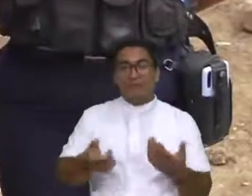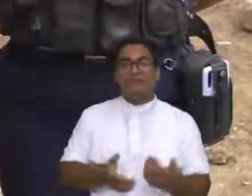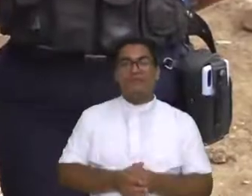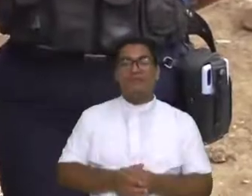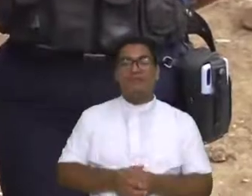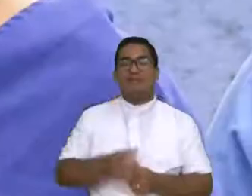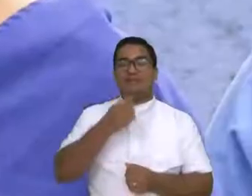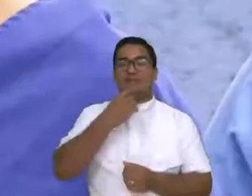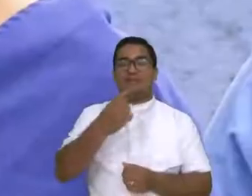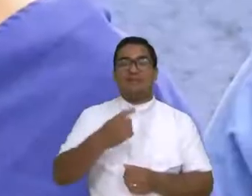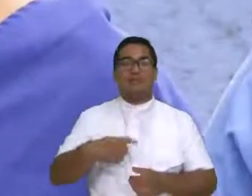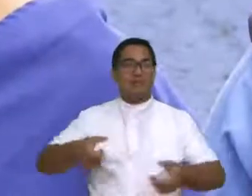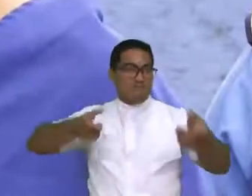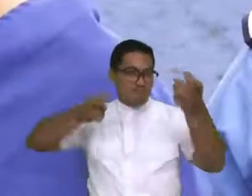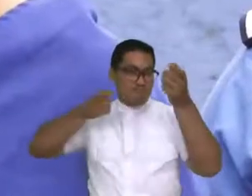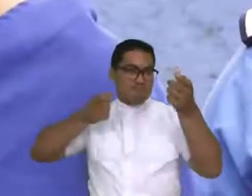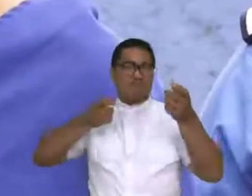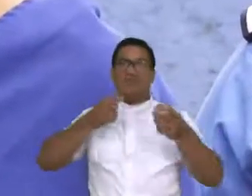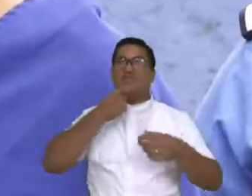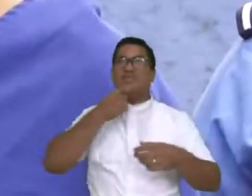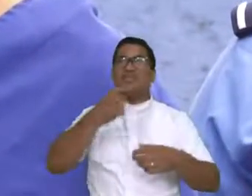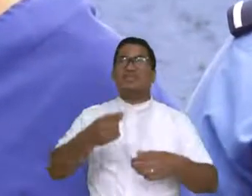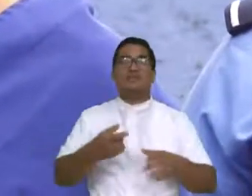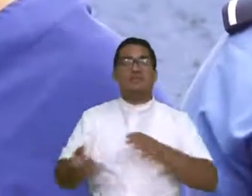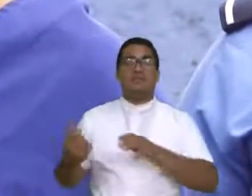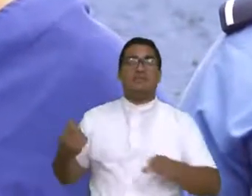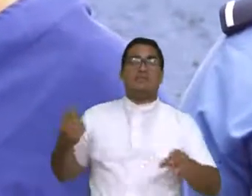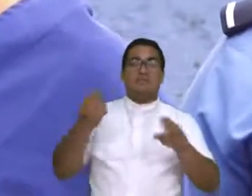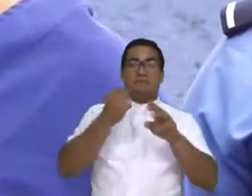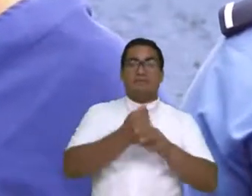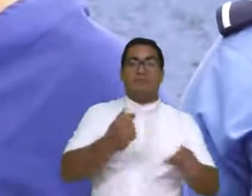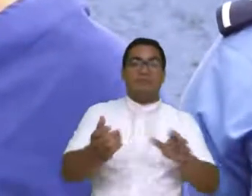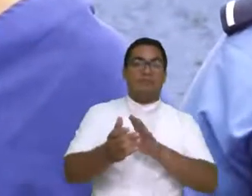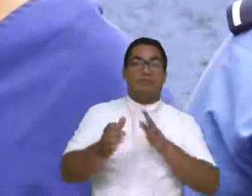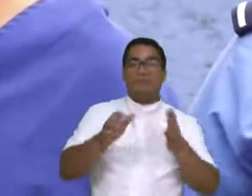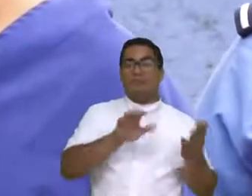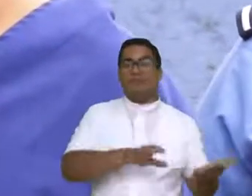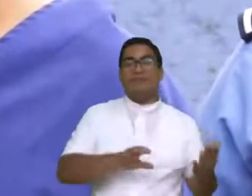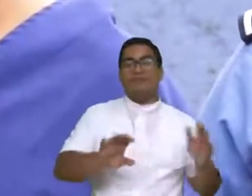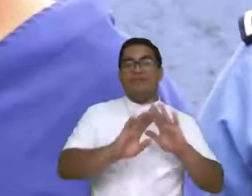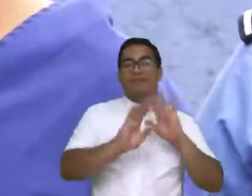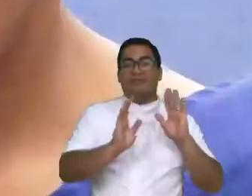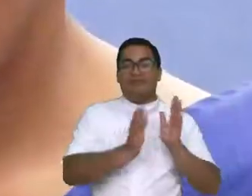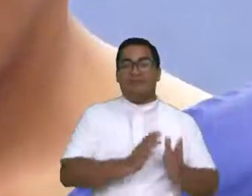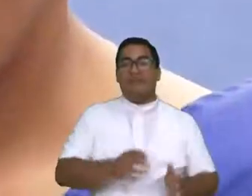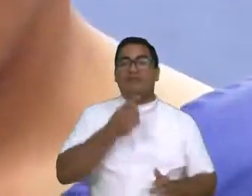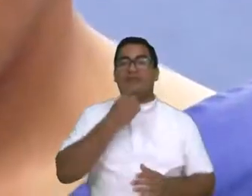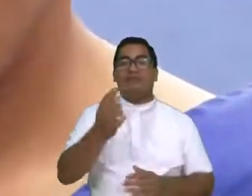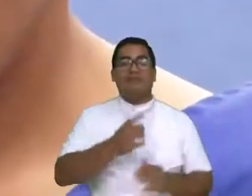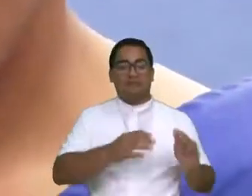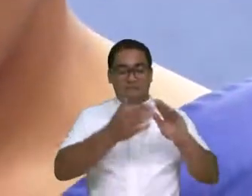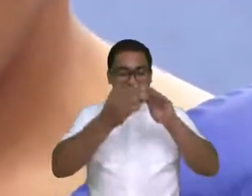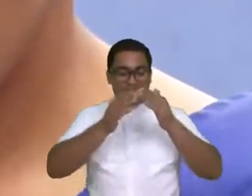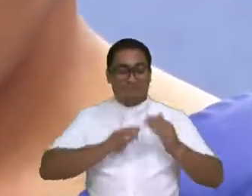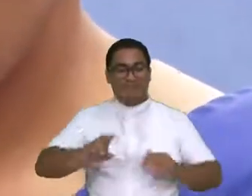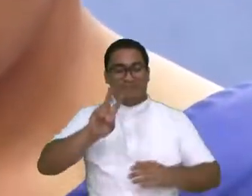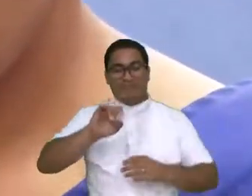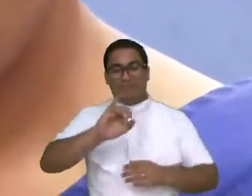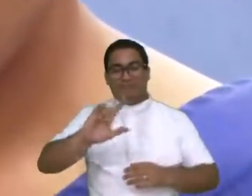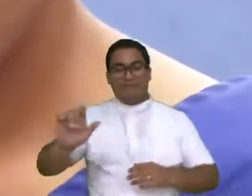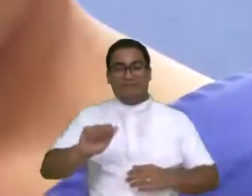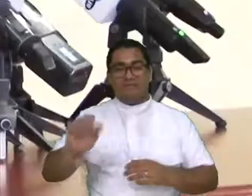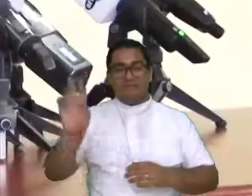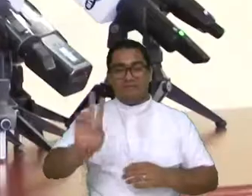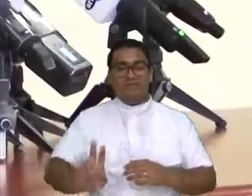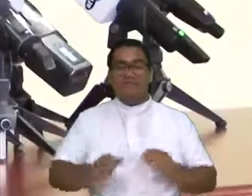tiros de escopeta salidos de un arma hechiza fue lo que quitó la vida al menor a eso de las 11 de la noche en Villa Venezuela. Los hechos, el